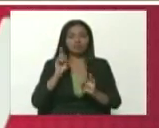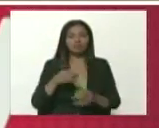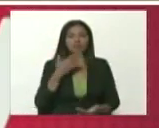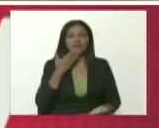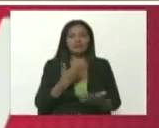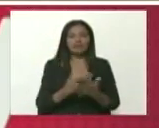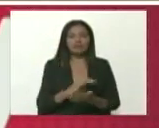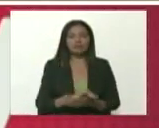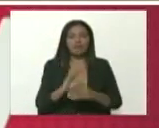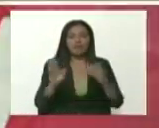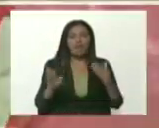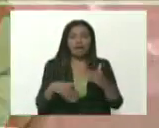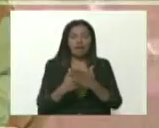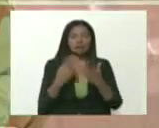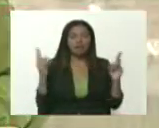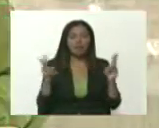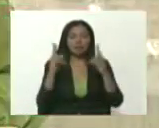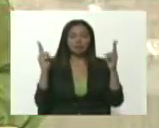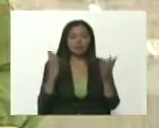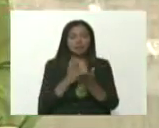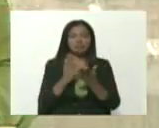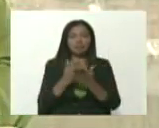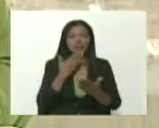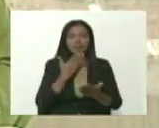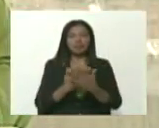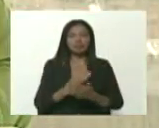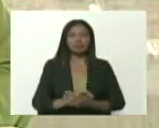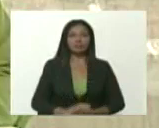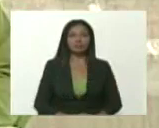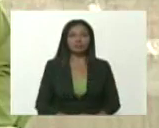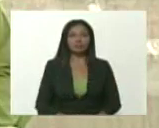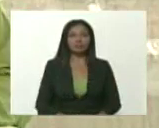Gracias. Hasta la victoria siempre, Zulia. Gracias.